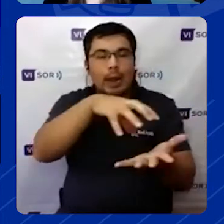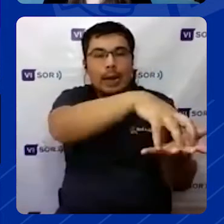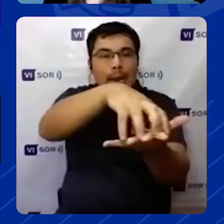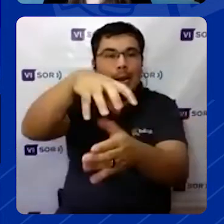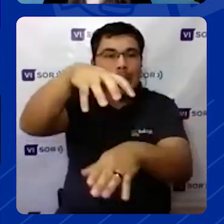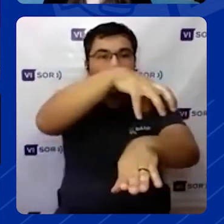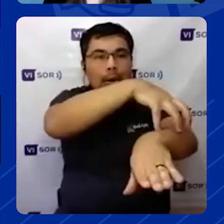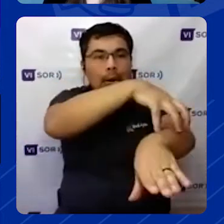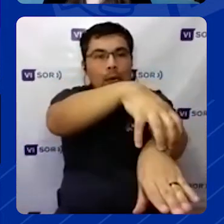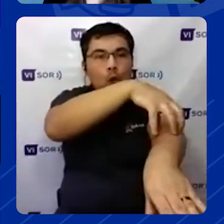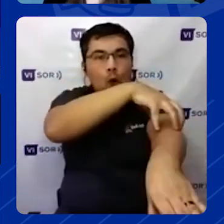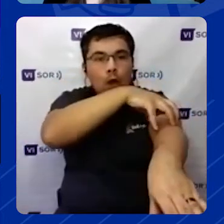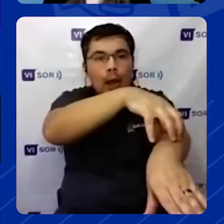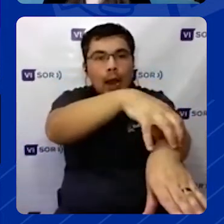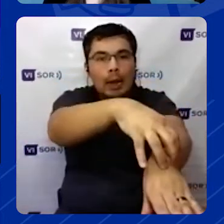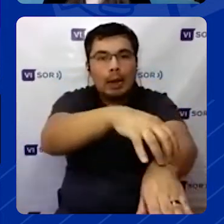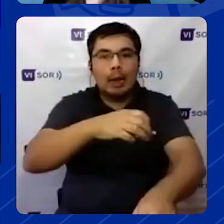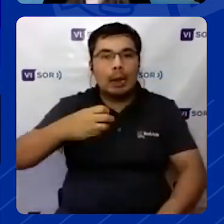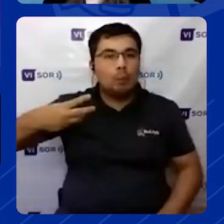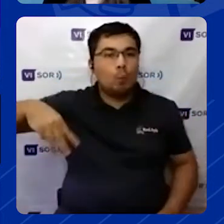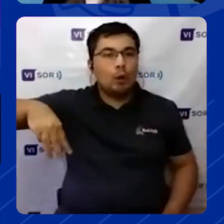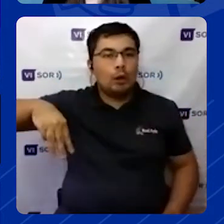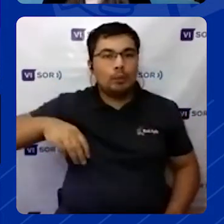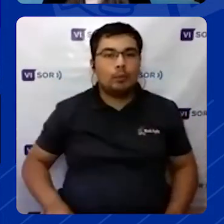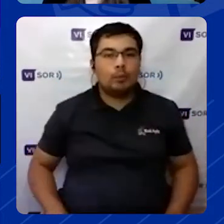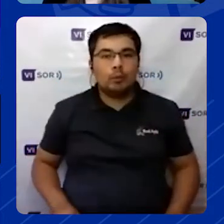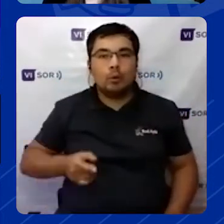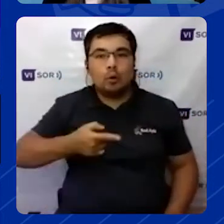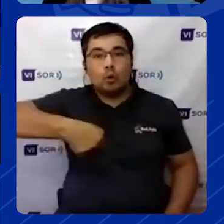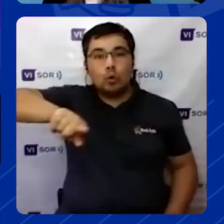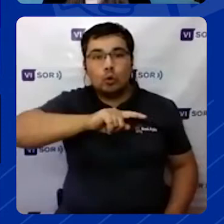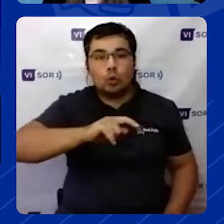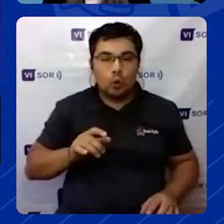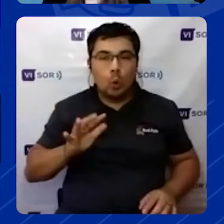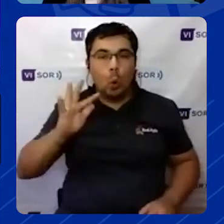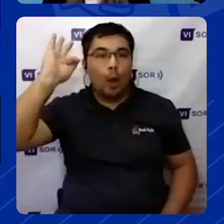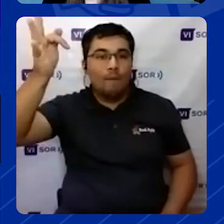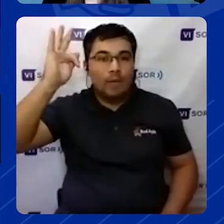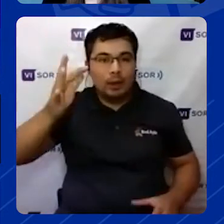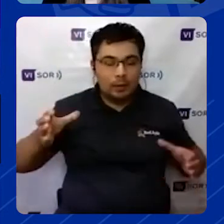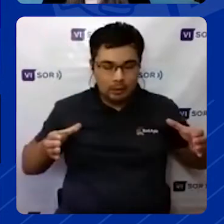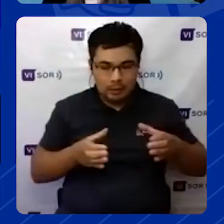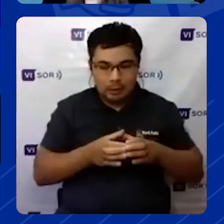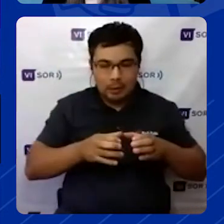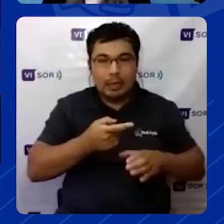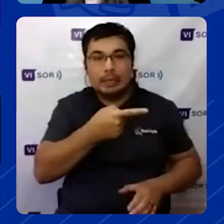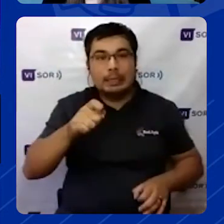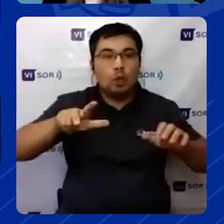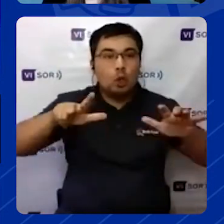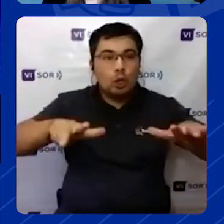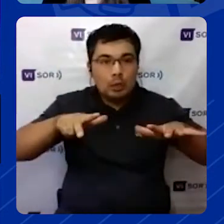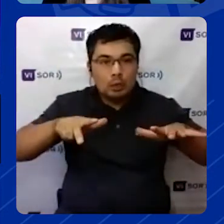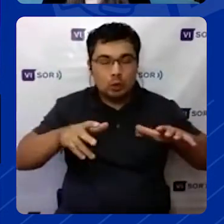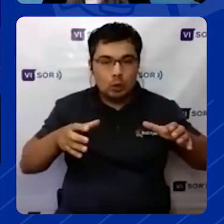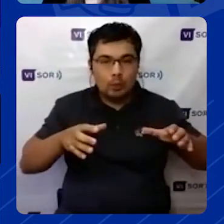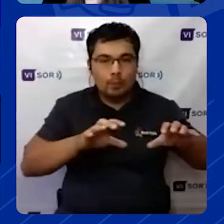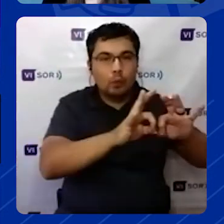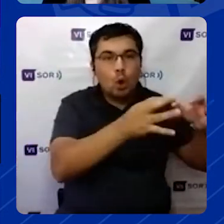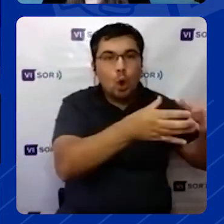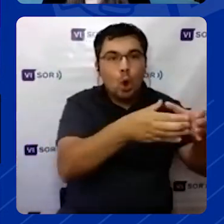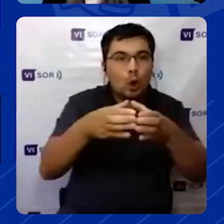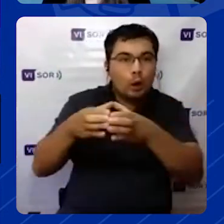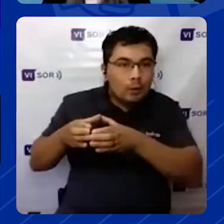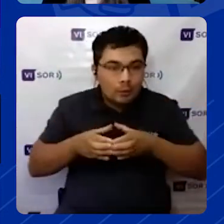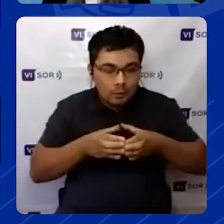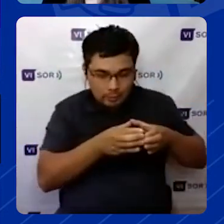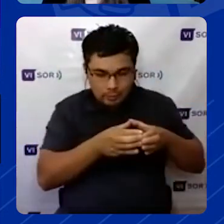que nosotros somos una federación. Agrupamos a 118 asociaciones que están en diferentes pueblos y ciudades de la región de Madrid.